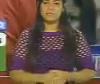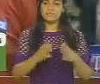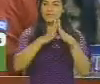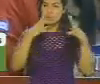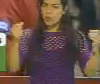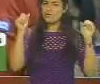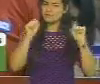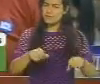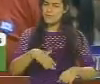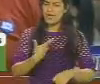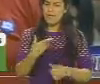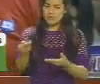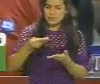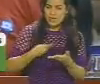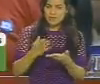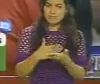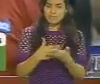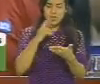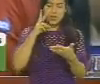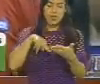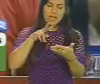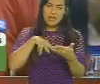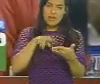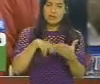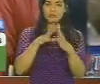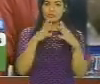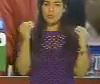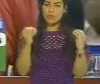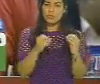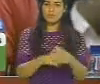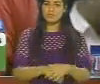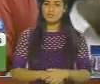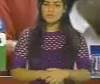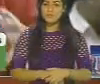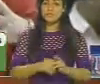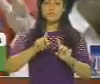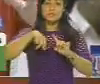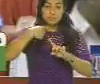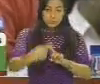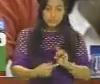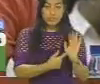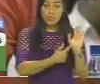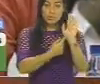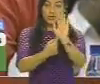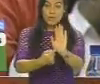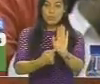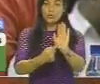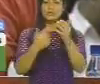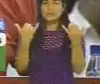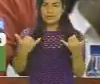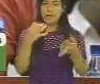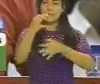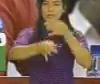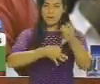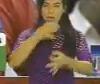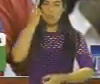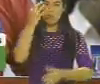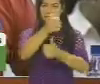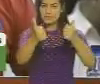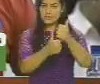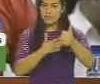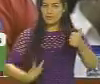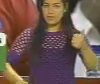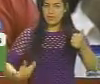todos lo podamos tener, leer, y luego eso será presentado, como ya nos explicará también nuestra